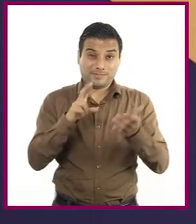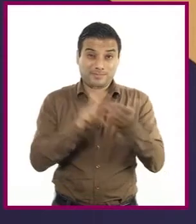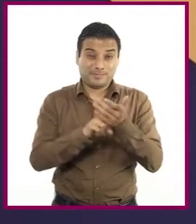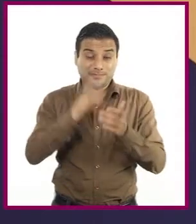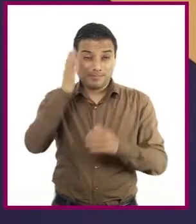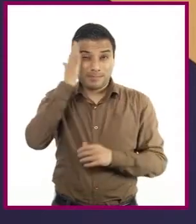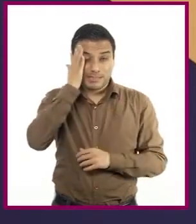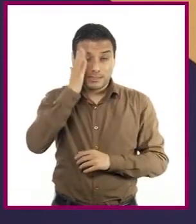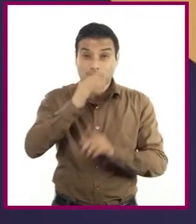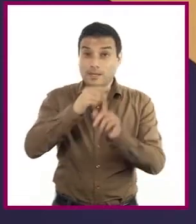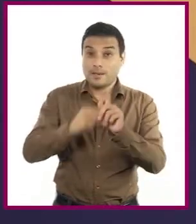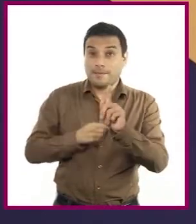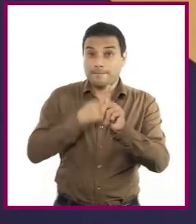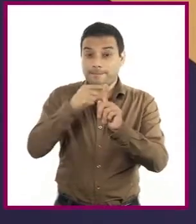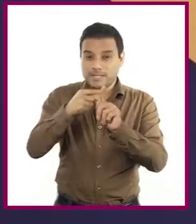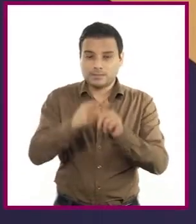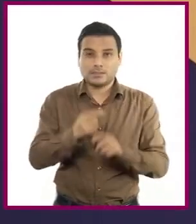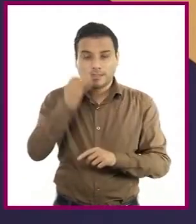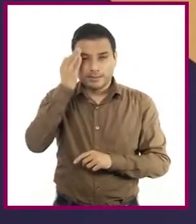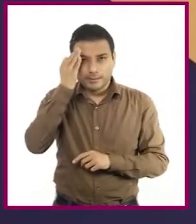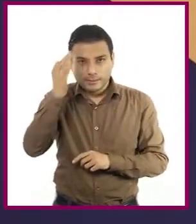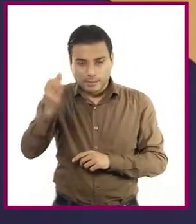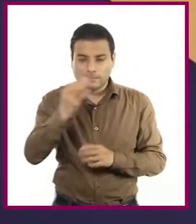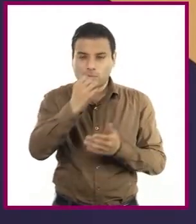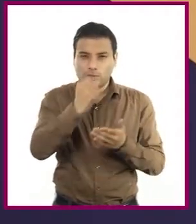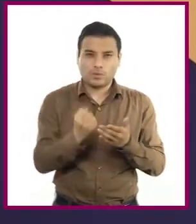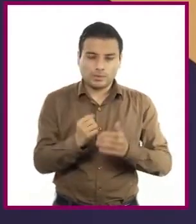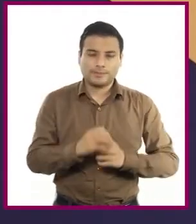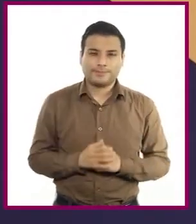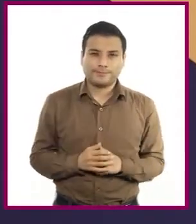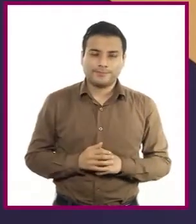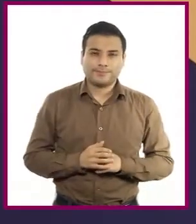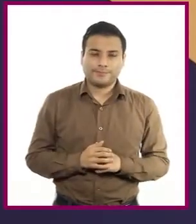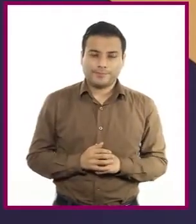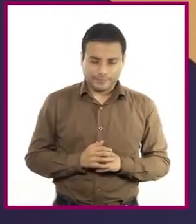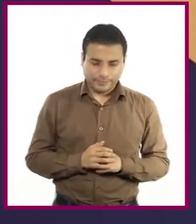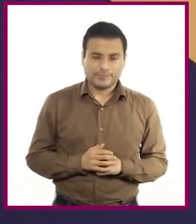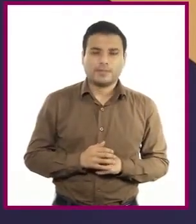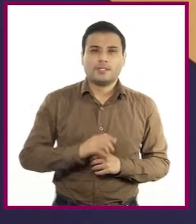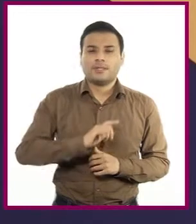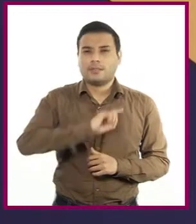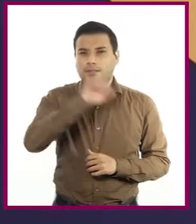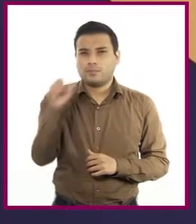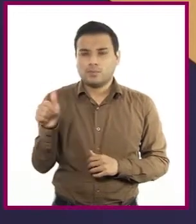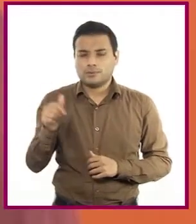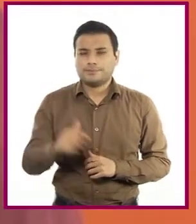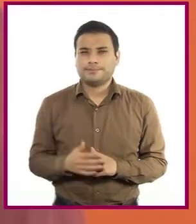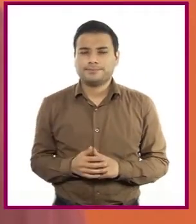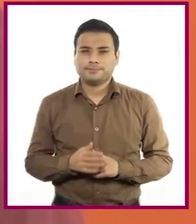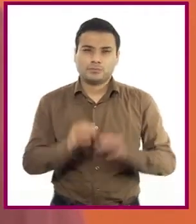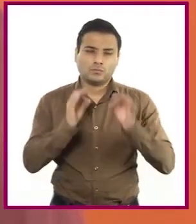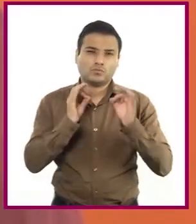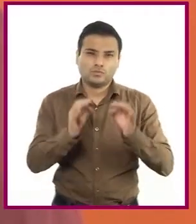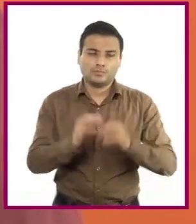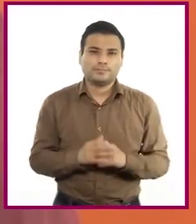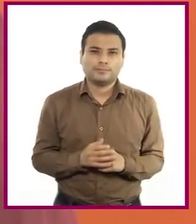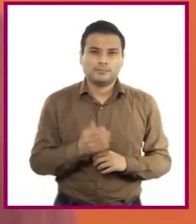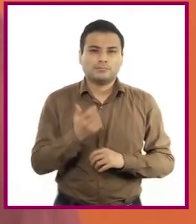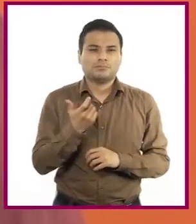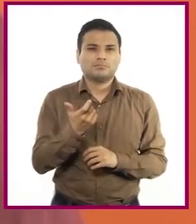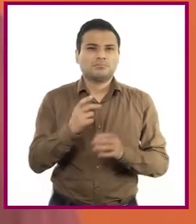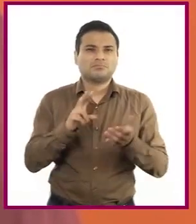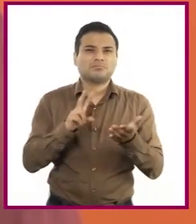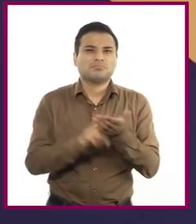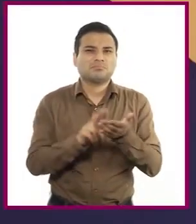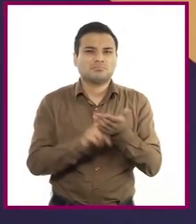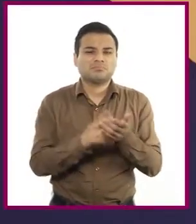debía añadir el costo por el tiempo de corte, para completar el costo de producción de cada tarjeta. El costo base de 3